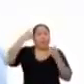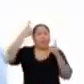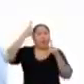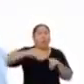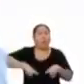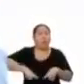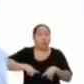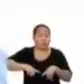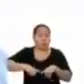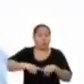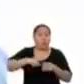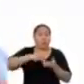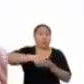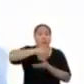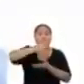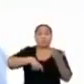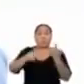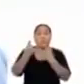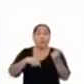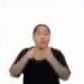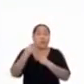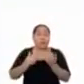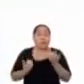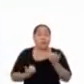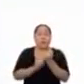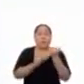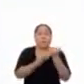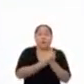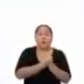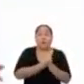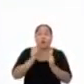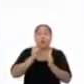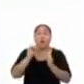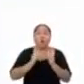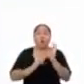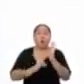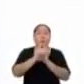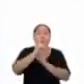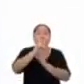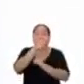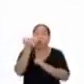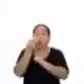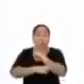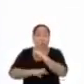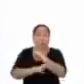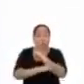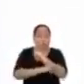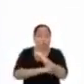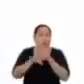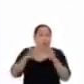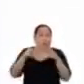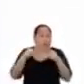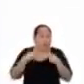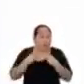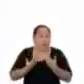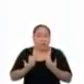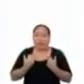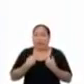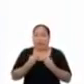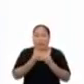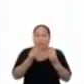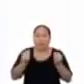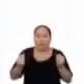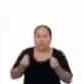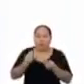de cooperación y desarrollo con otros países. Porque si bien hay que reconocer que tenemos varios y valiosos